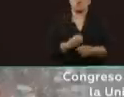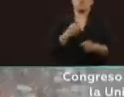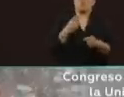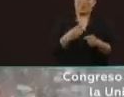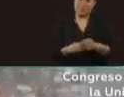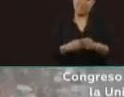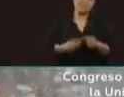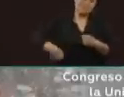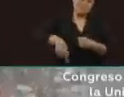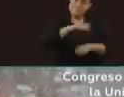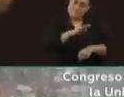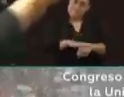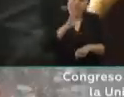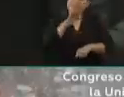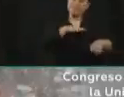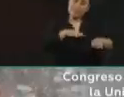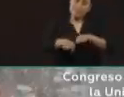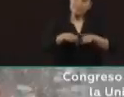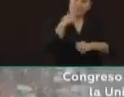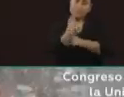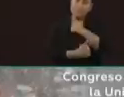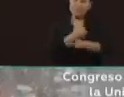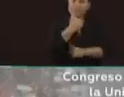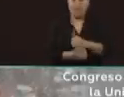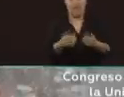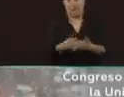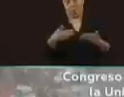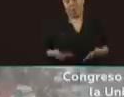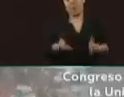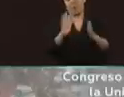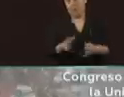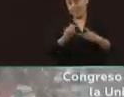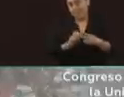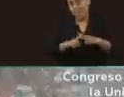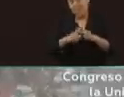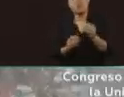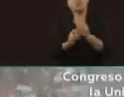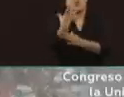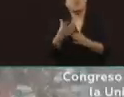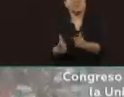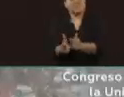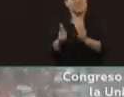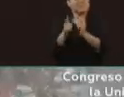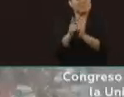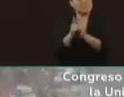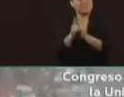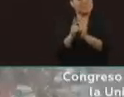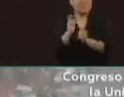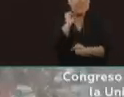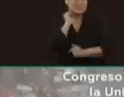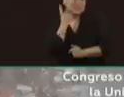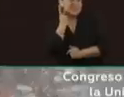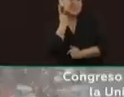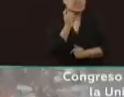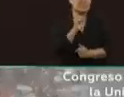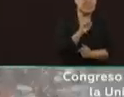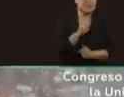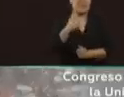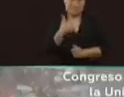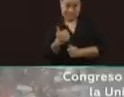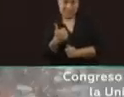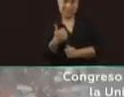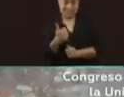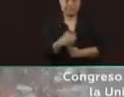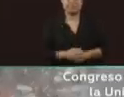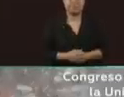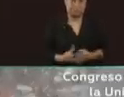nuevos desafíos. Iniciamos hoy una nueva legislatura del Congreso de la Unión, la 66ª,